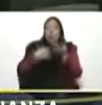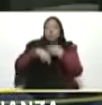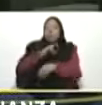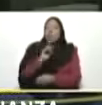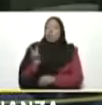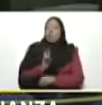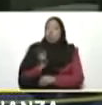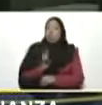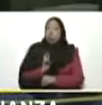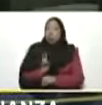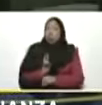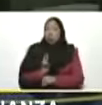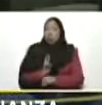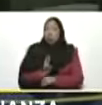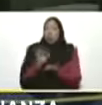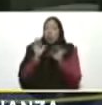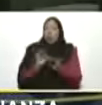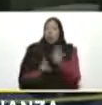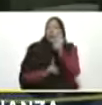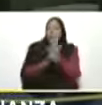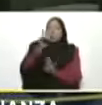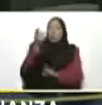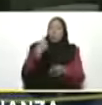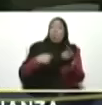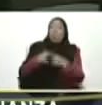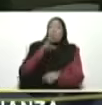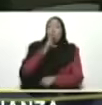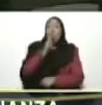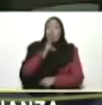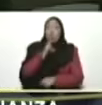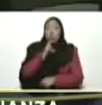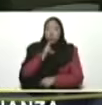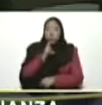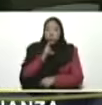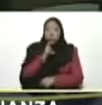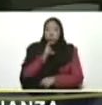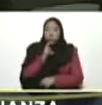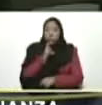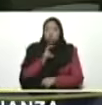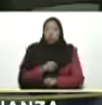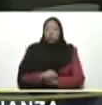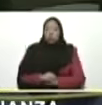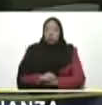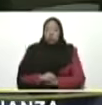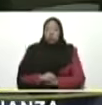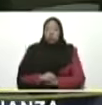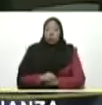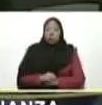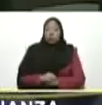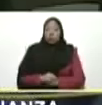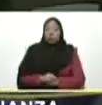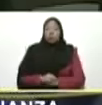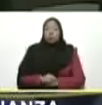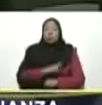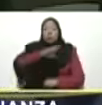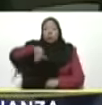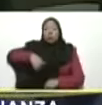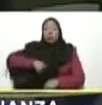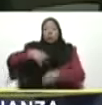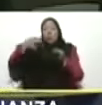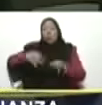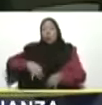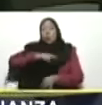venezolana, vamos a desarrollar estos campos de oro. Y deseo la mayor de la suerte